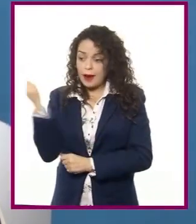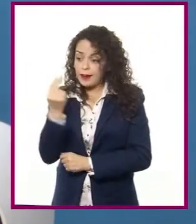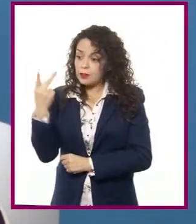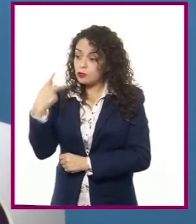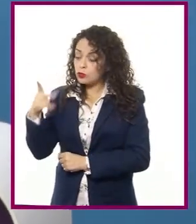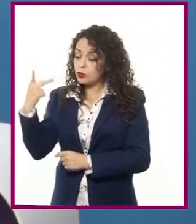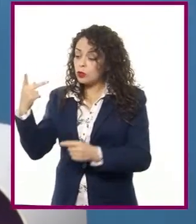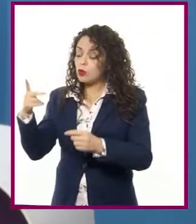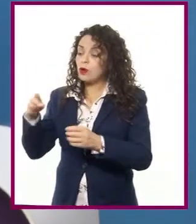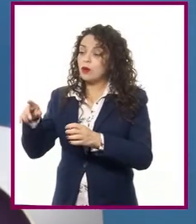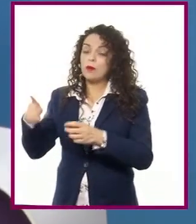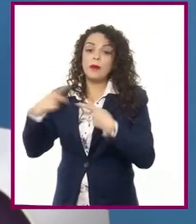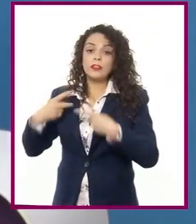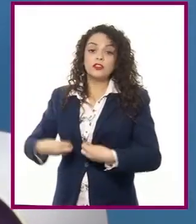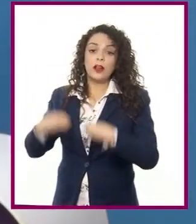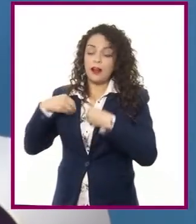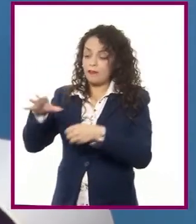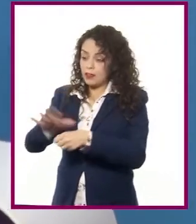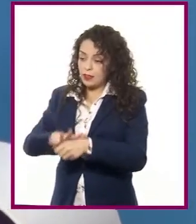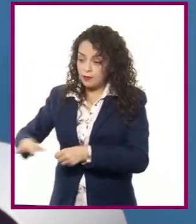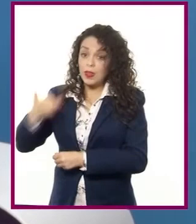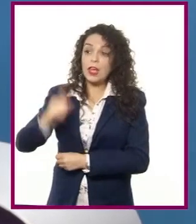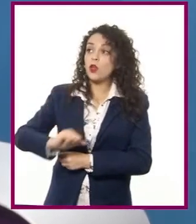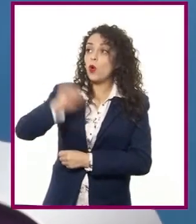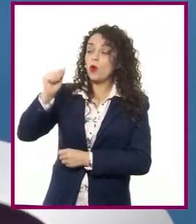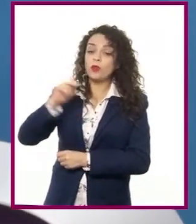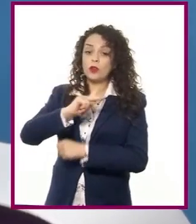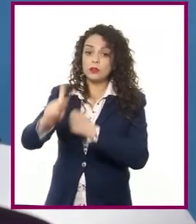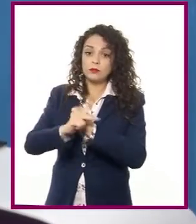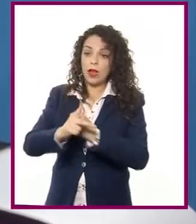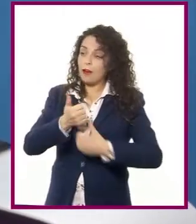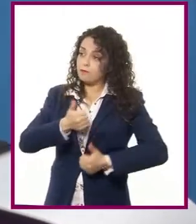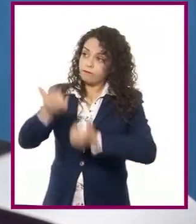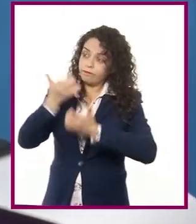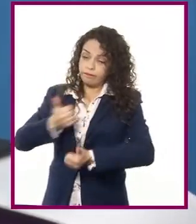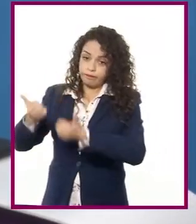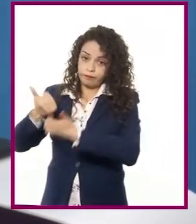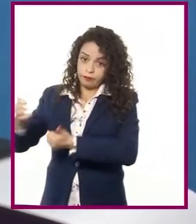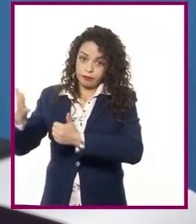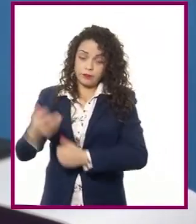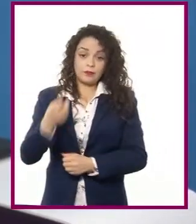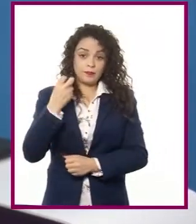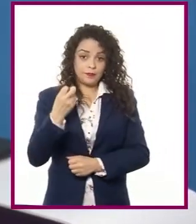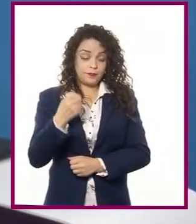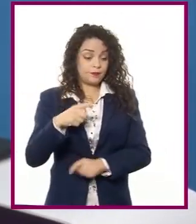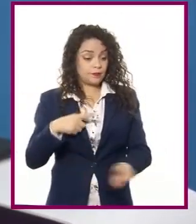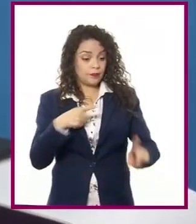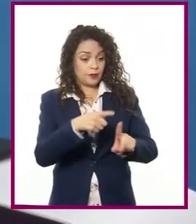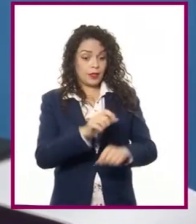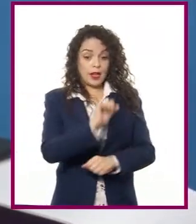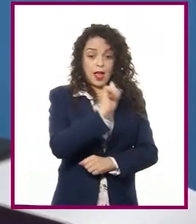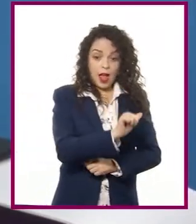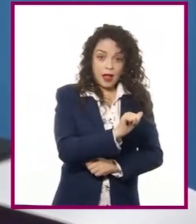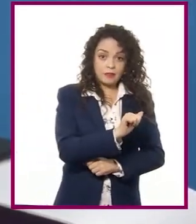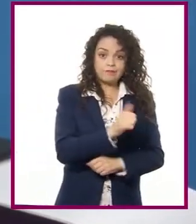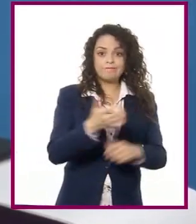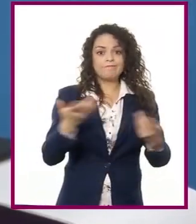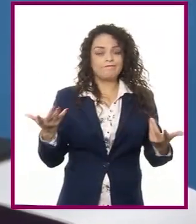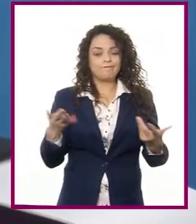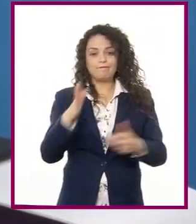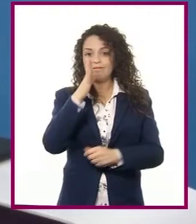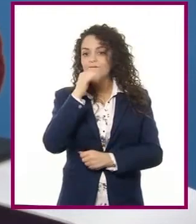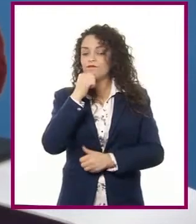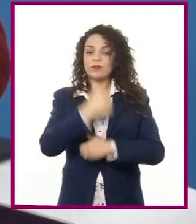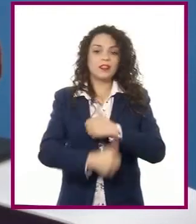su población y la demanda de otros países. Entonces, los productores de A estarían en desventaja con los productores de